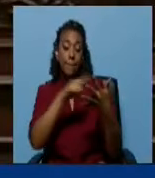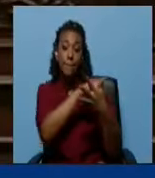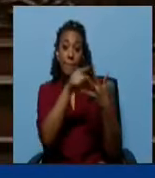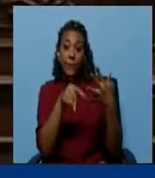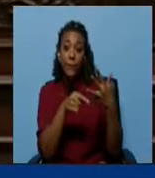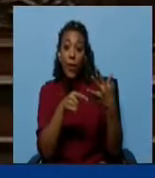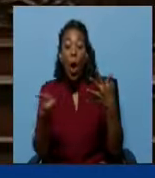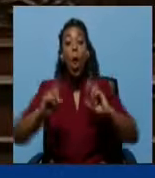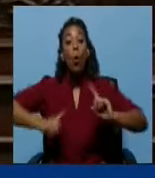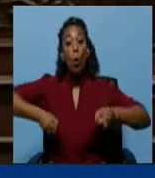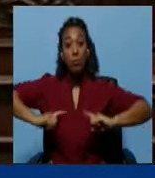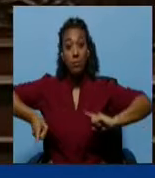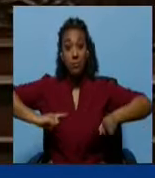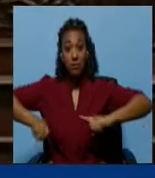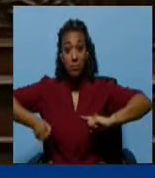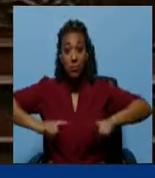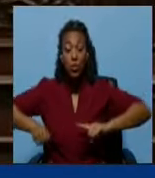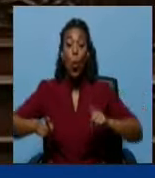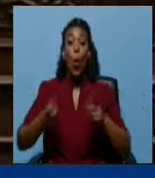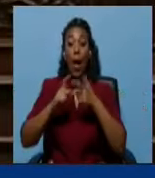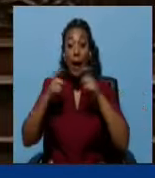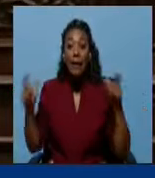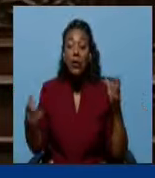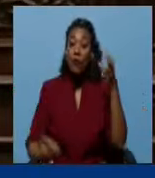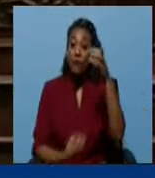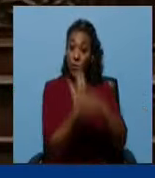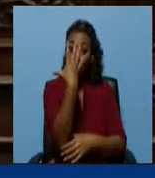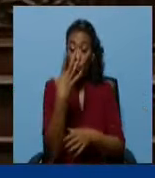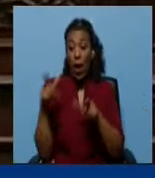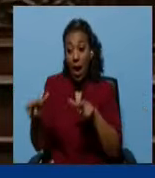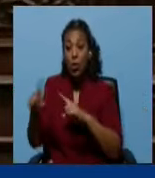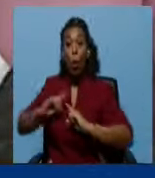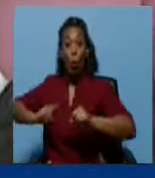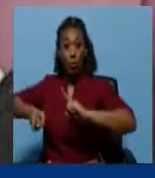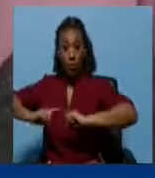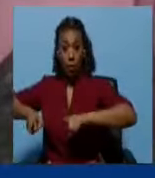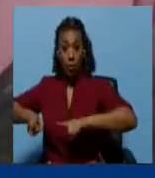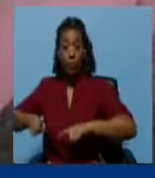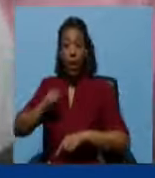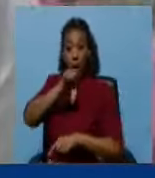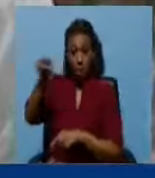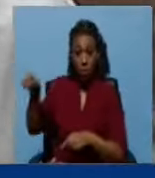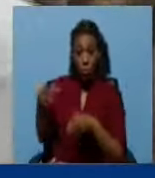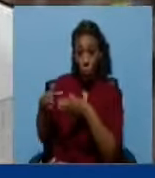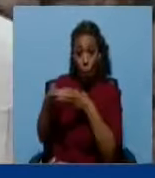que asuman la coordinación de la generación fundadora. ¿Sí pueden?